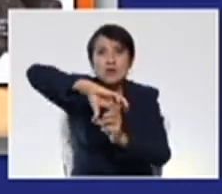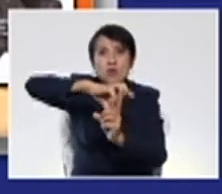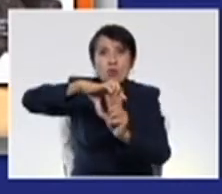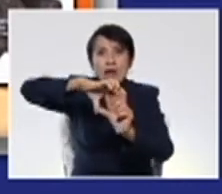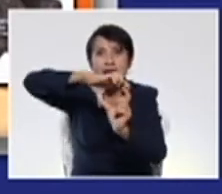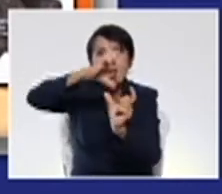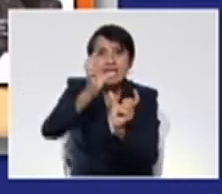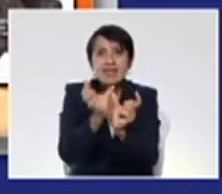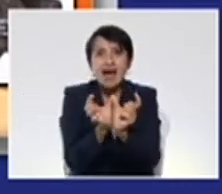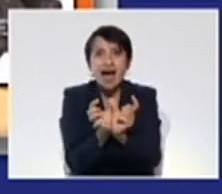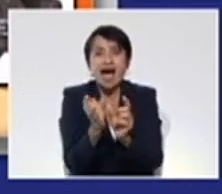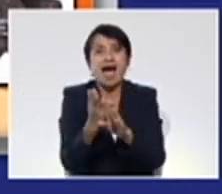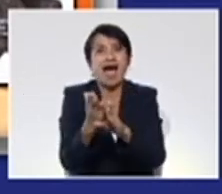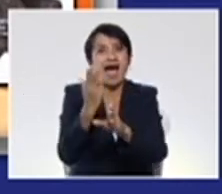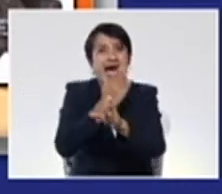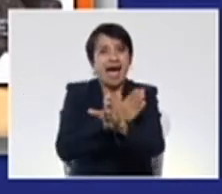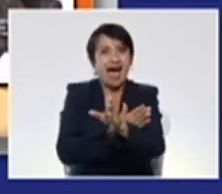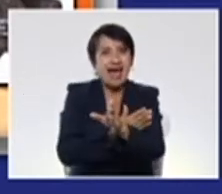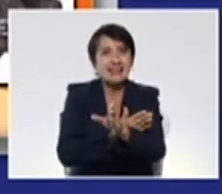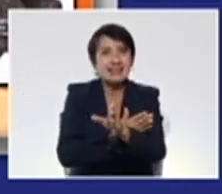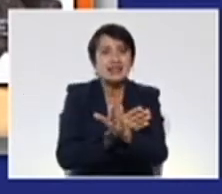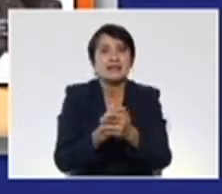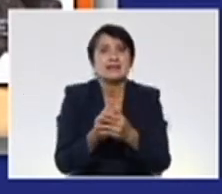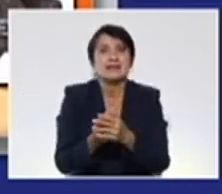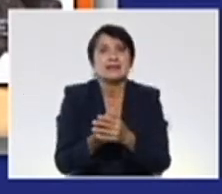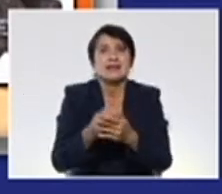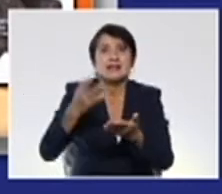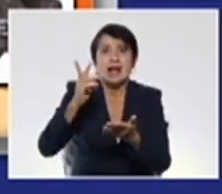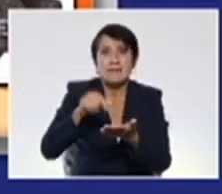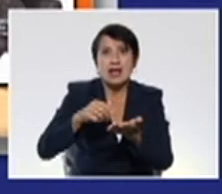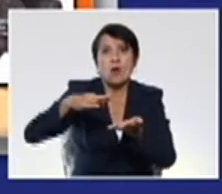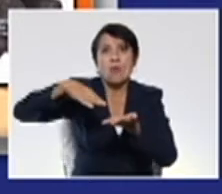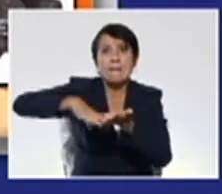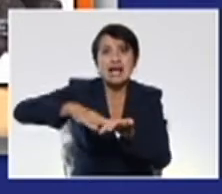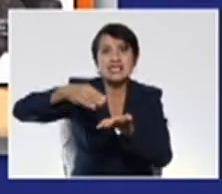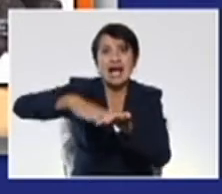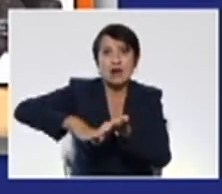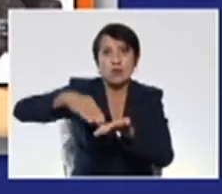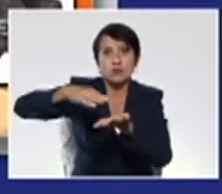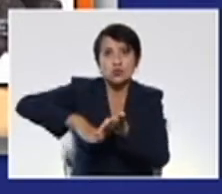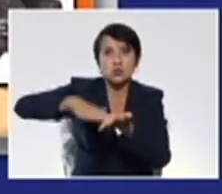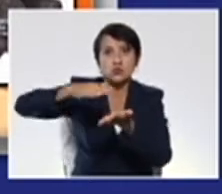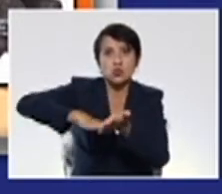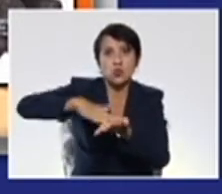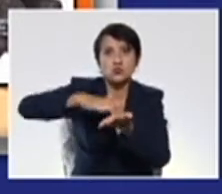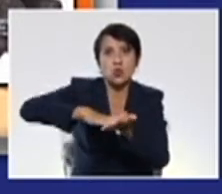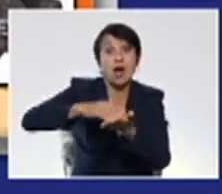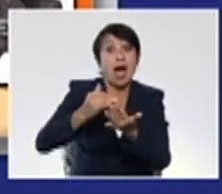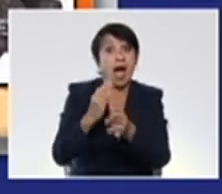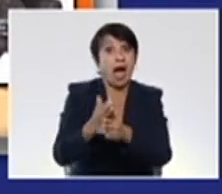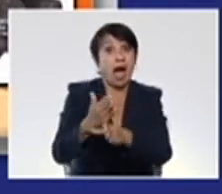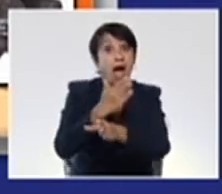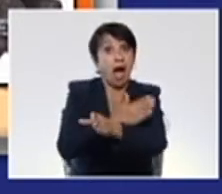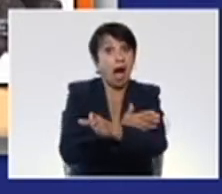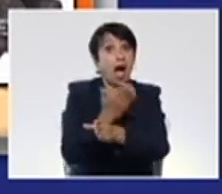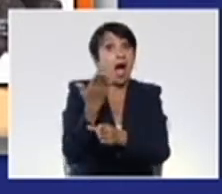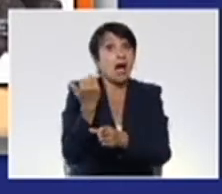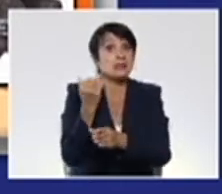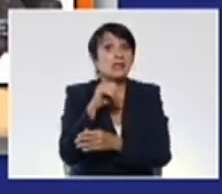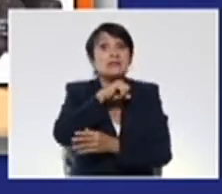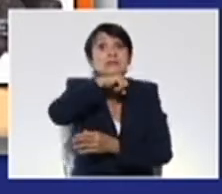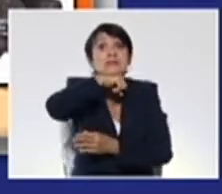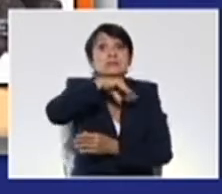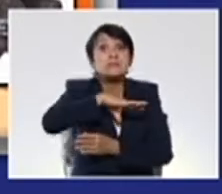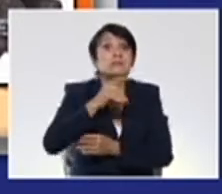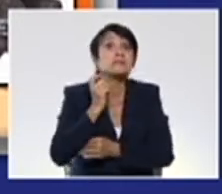rueda, que era lo que mezclaba, y el machacador, ¿no? Que es lo que uno conoce normalmente. Bueno, antes se utilizaban estos